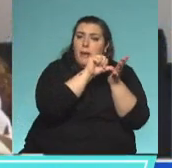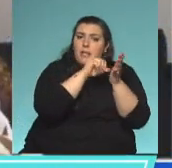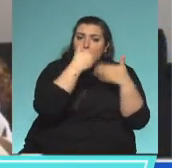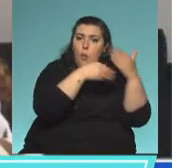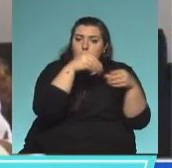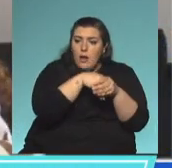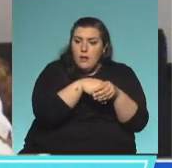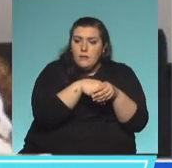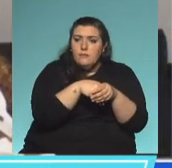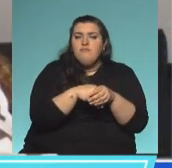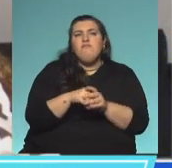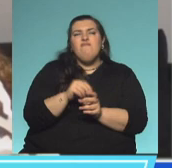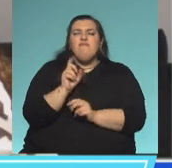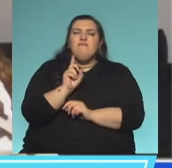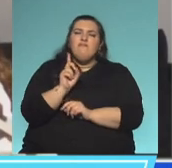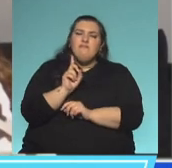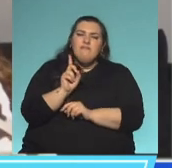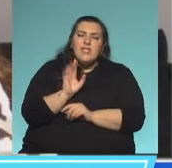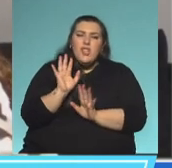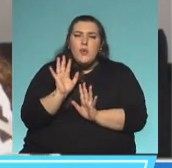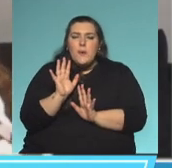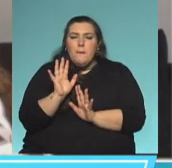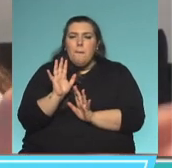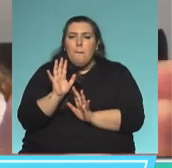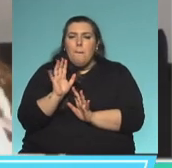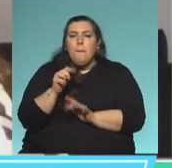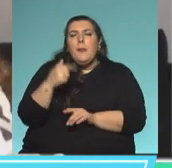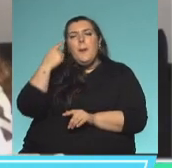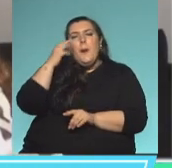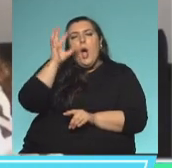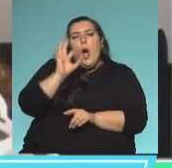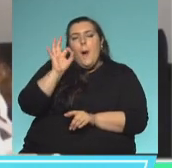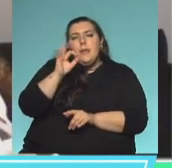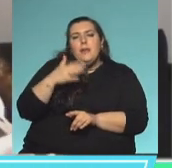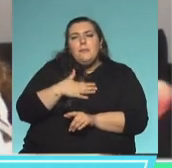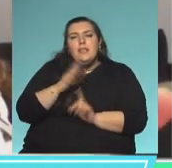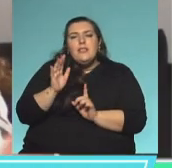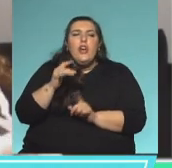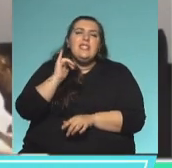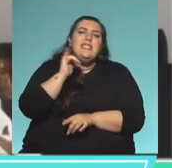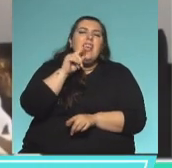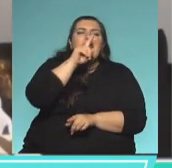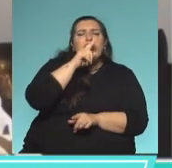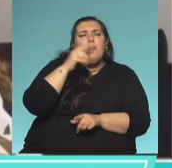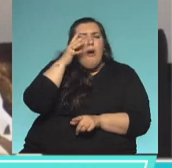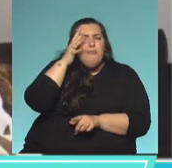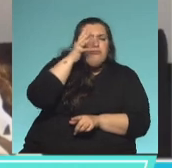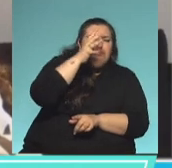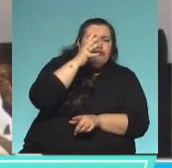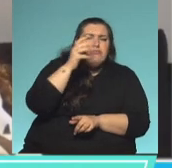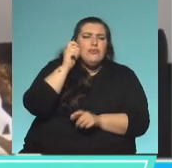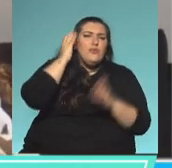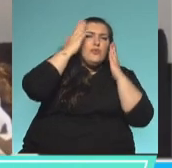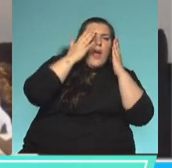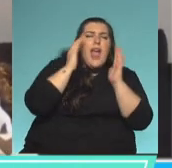No. O sea, creo que ya el hecho de jugar en Europa, en ligas exteriores, sería una locura y un club